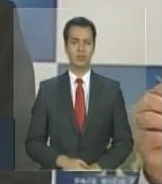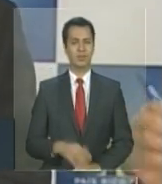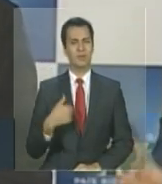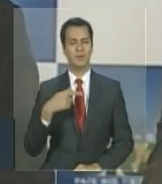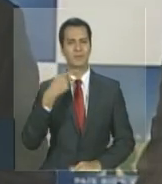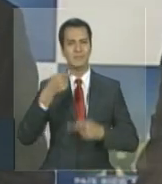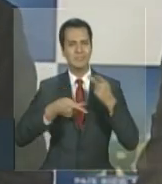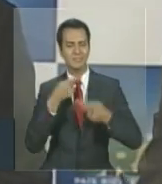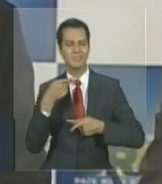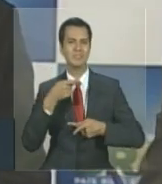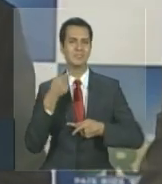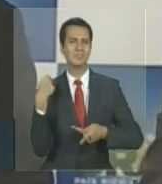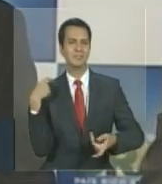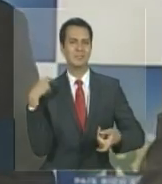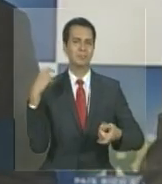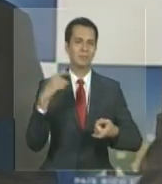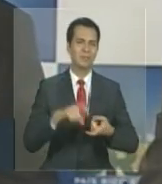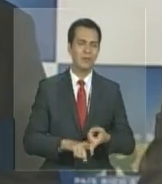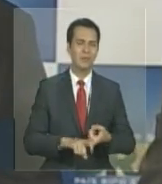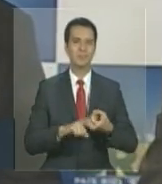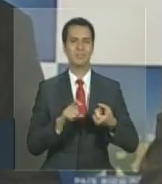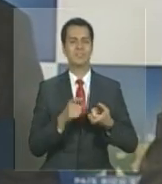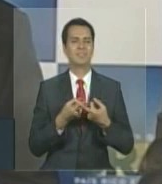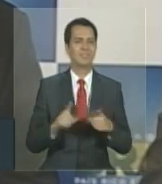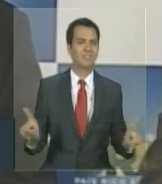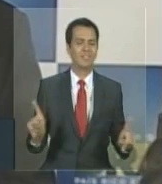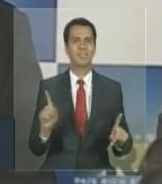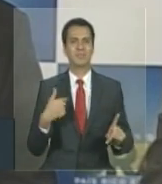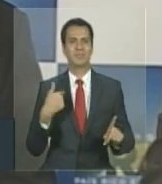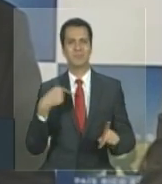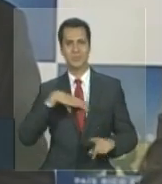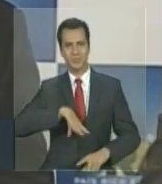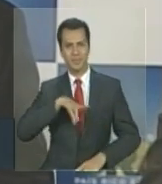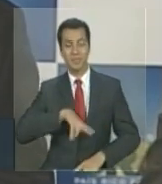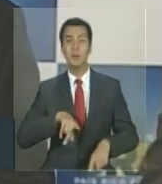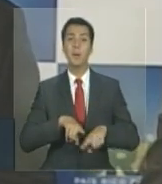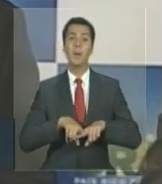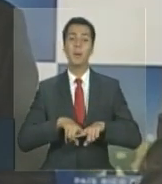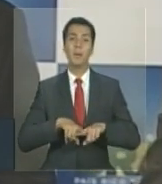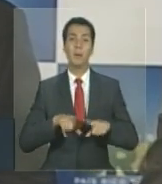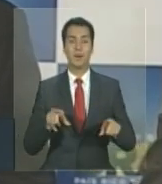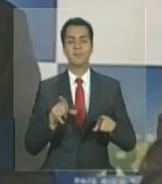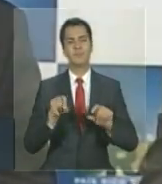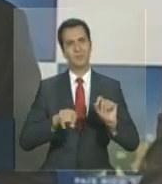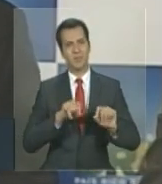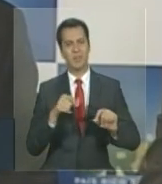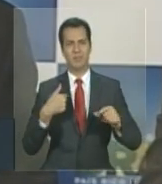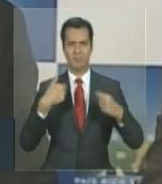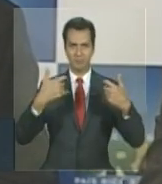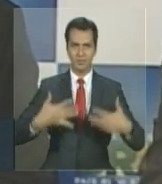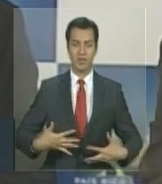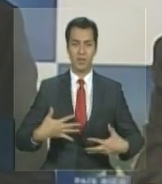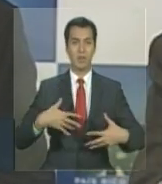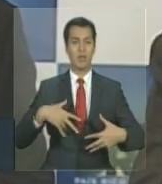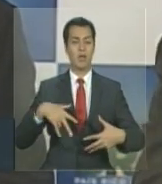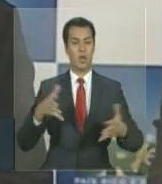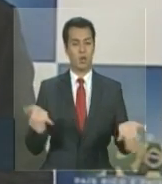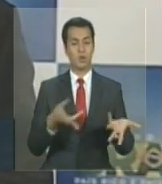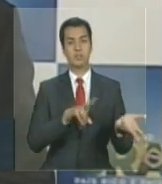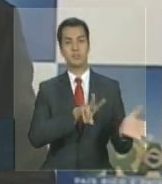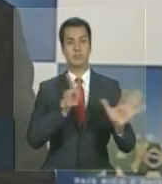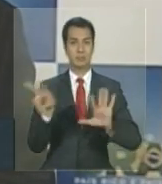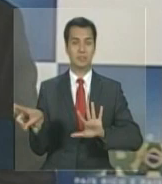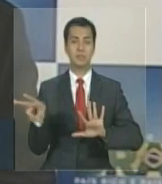Es la Semana Panamericana. Y es una semana que tiene mucha tradición. Cada país adopta en el marco de